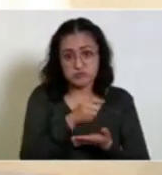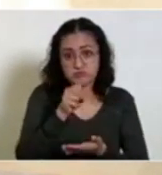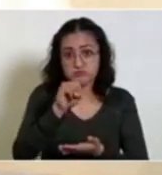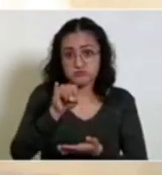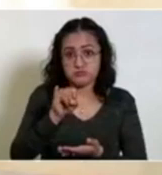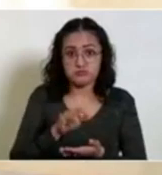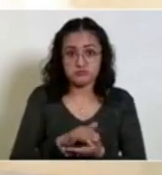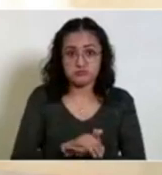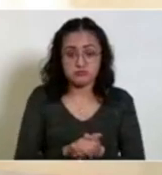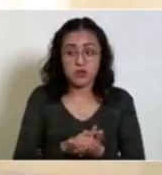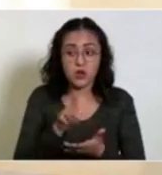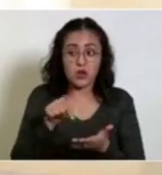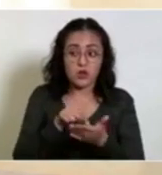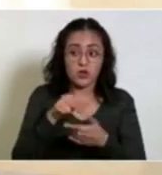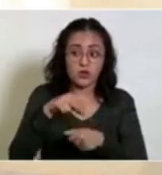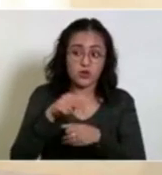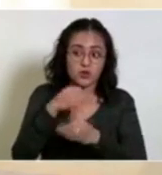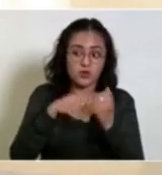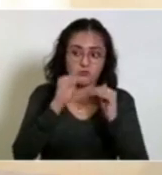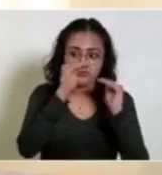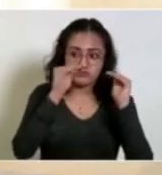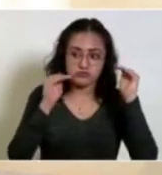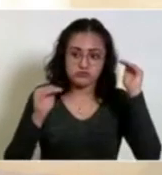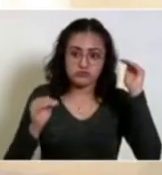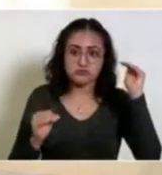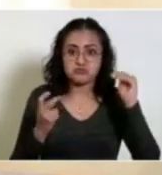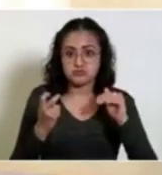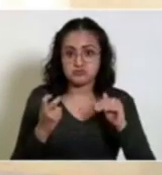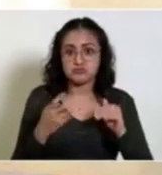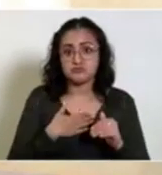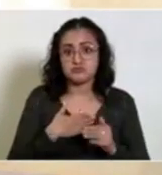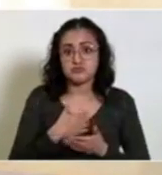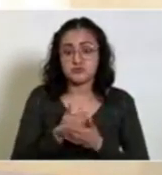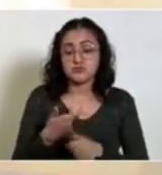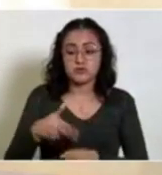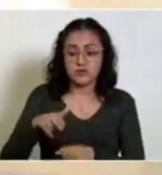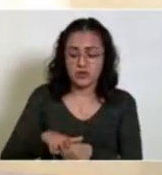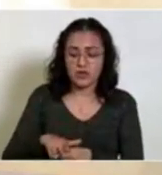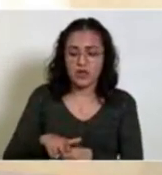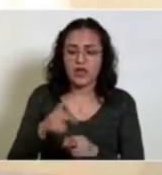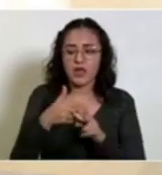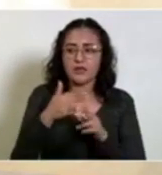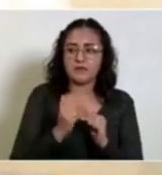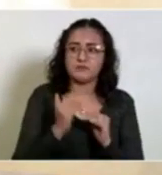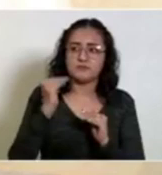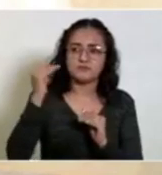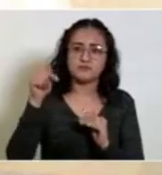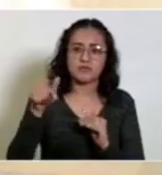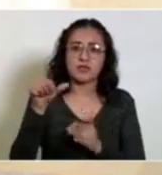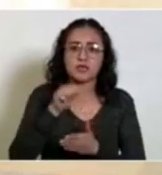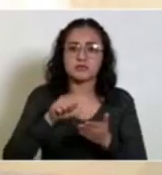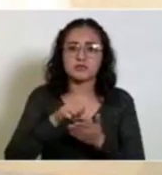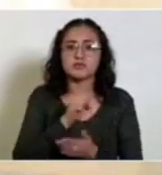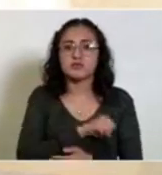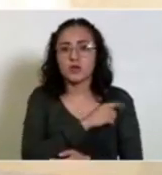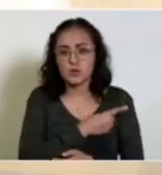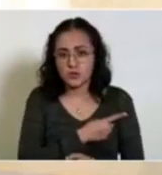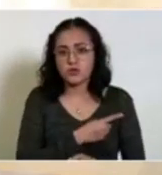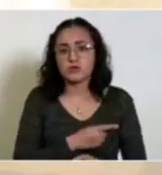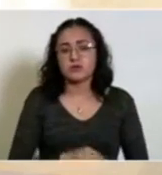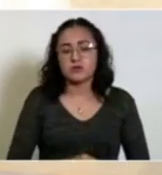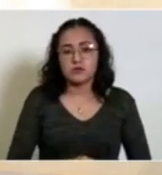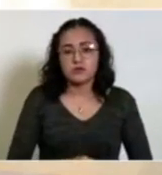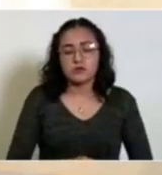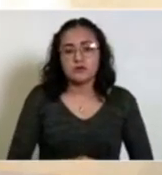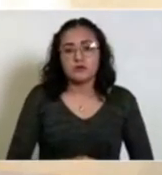unidades médicas de todos los niveles desde hospitales hasta centros de salud